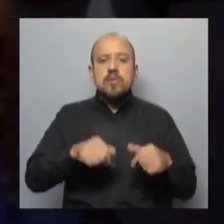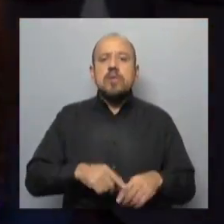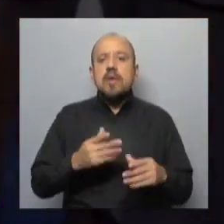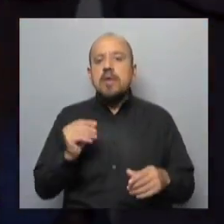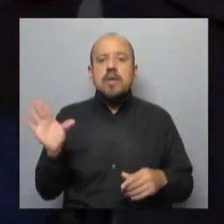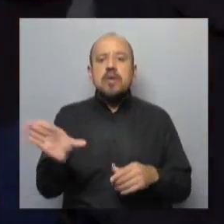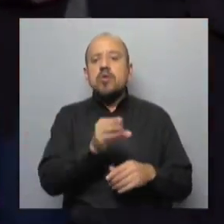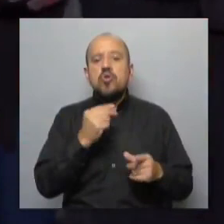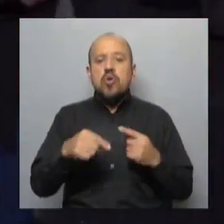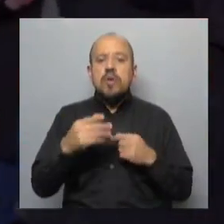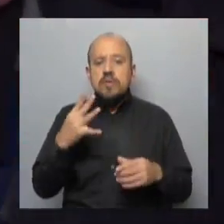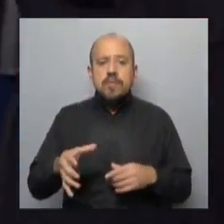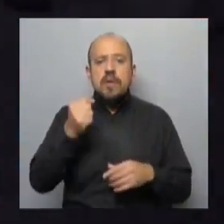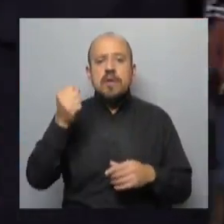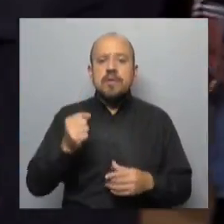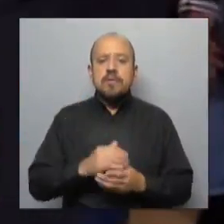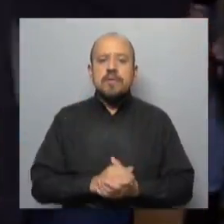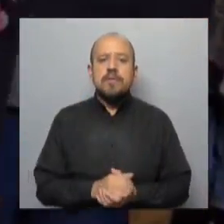todas ni una menos